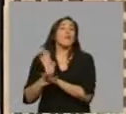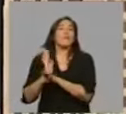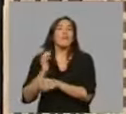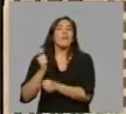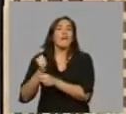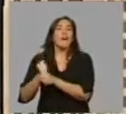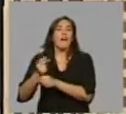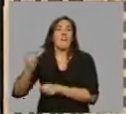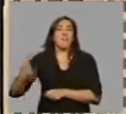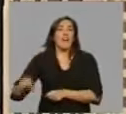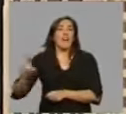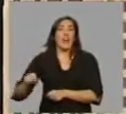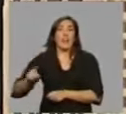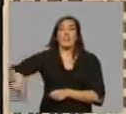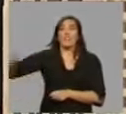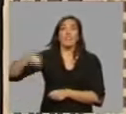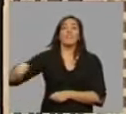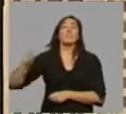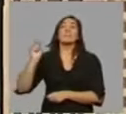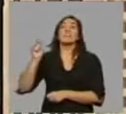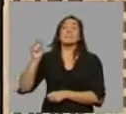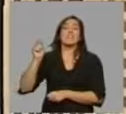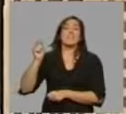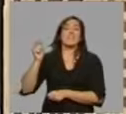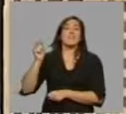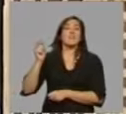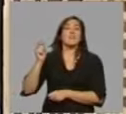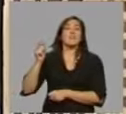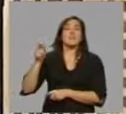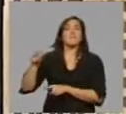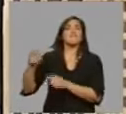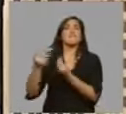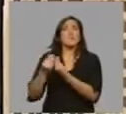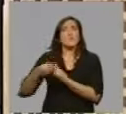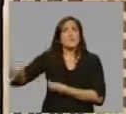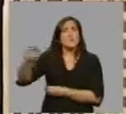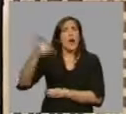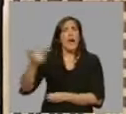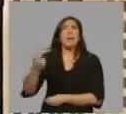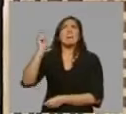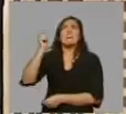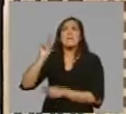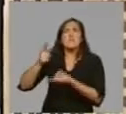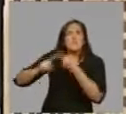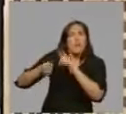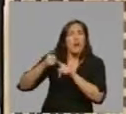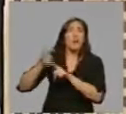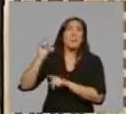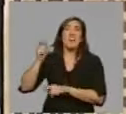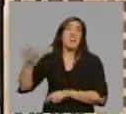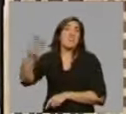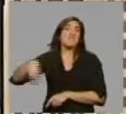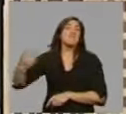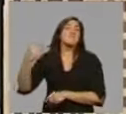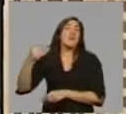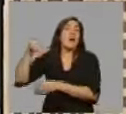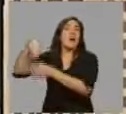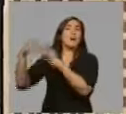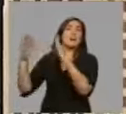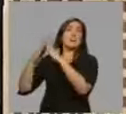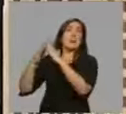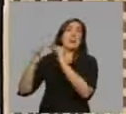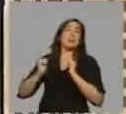Y porque los que utilizaron esto todavía viven en sus casas, todavía no han sido procesados. Por ejemplo, algunos se quedaron con